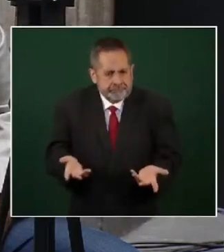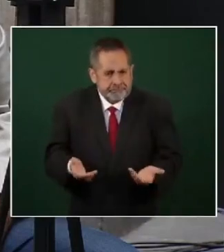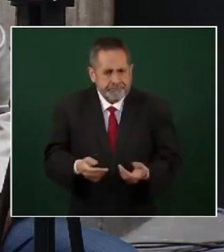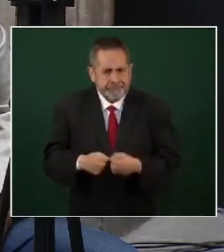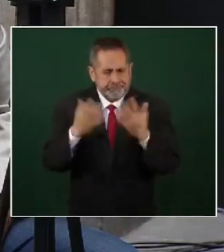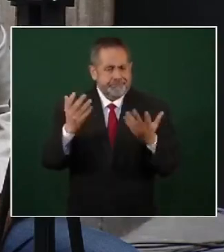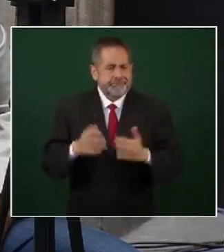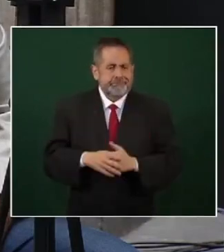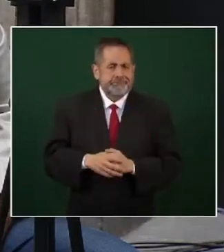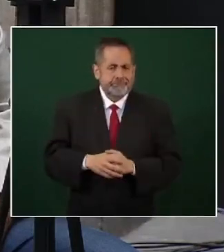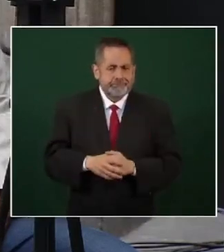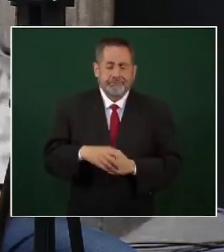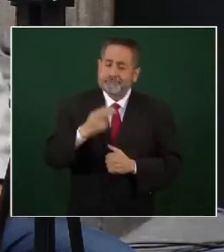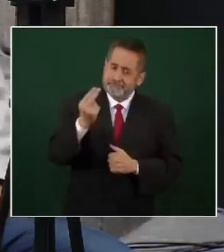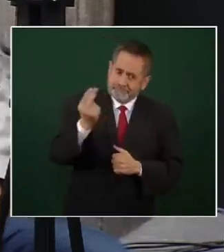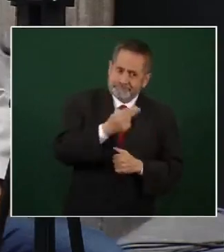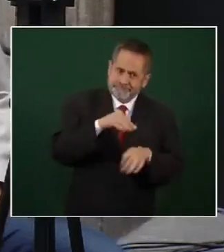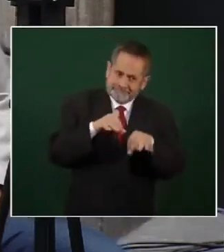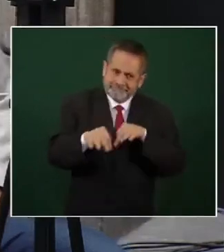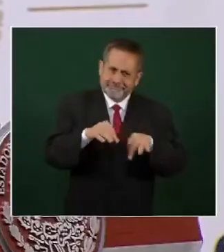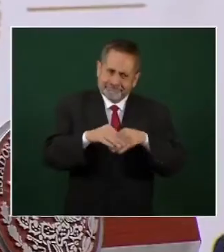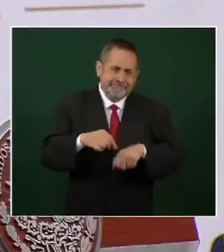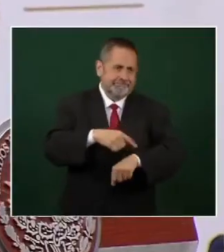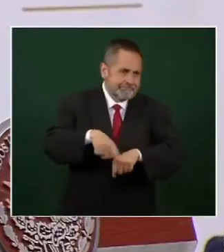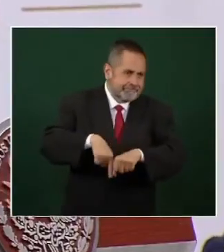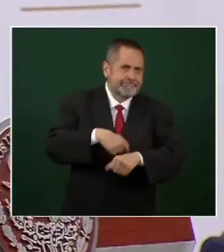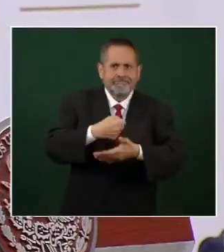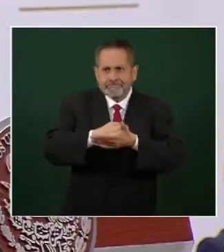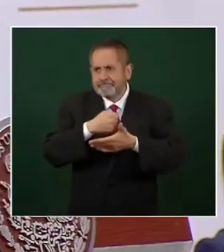Claro, eso requiere trabajo.